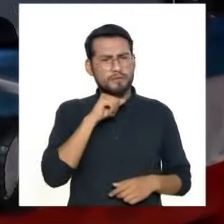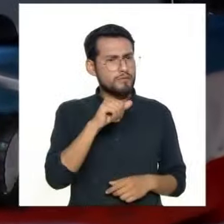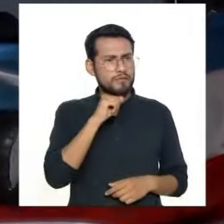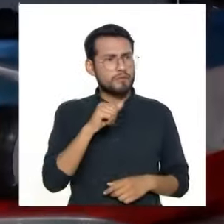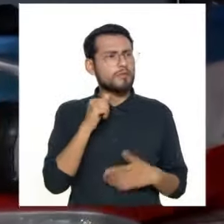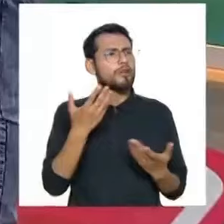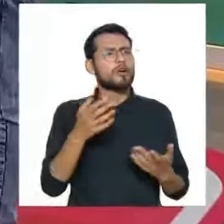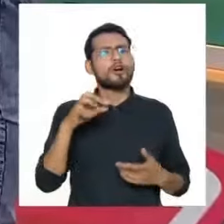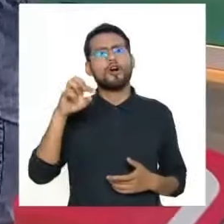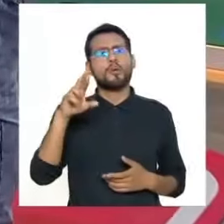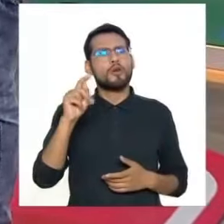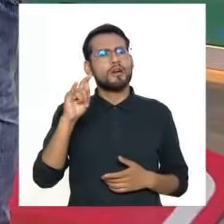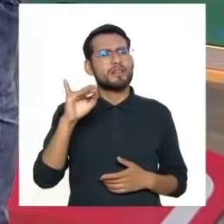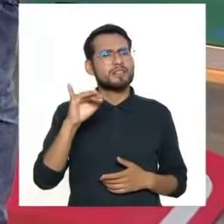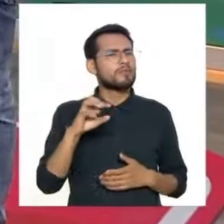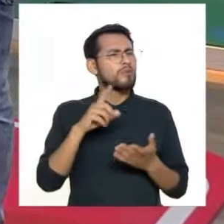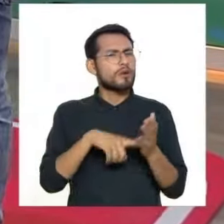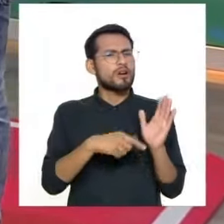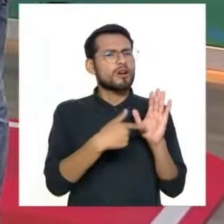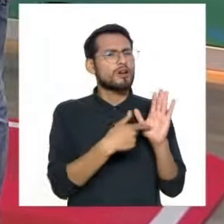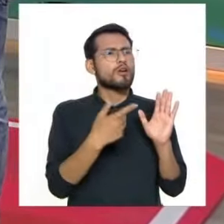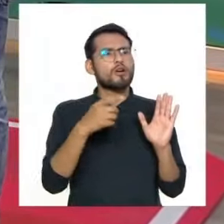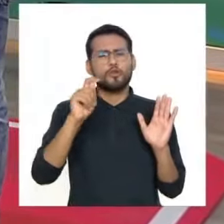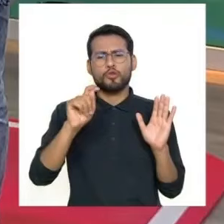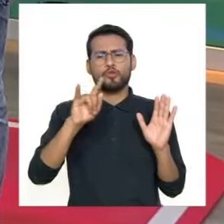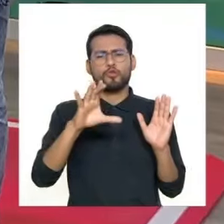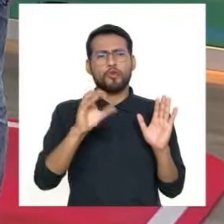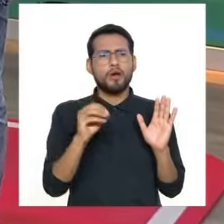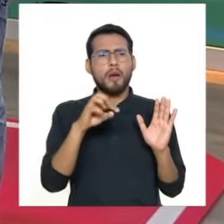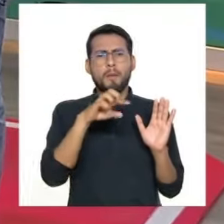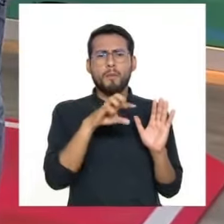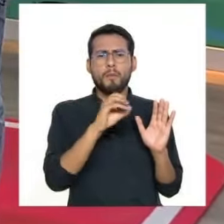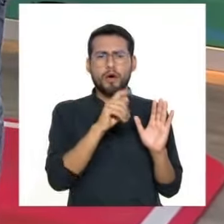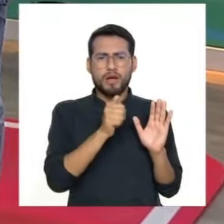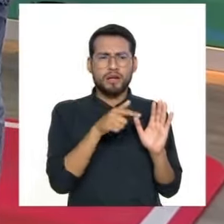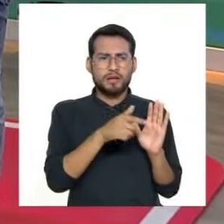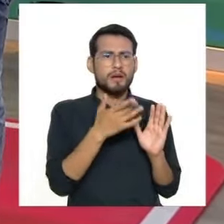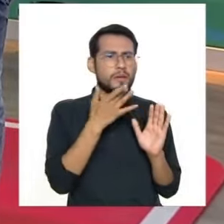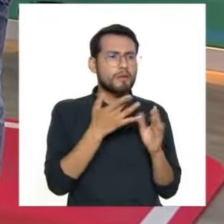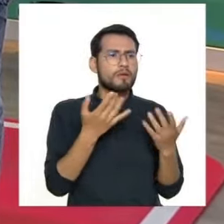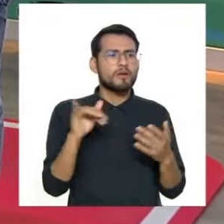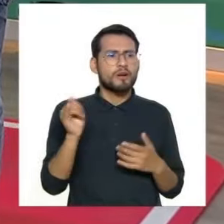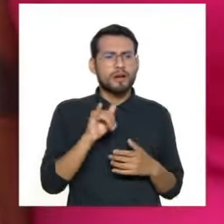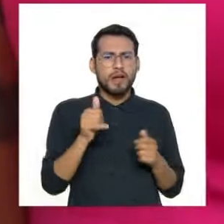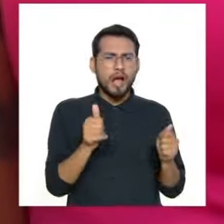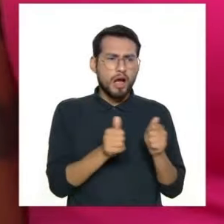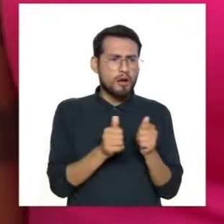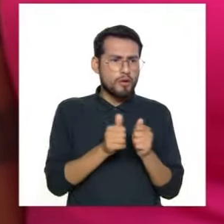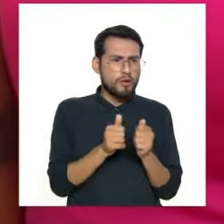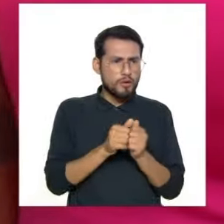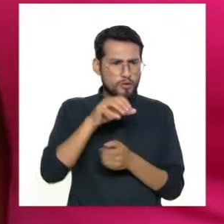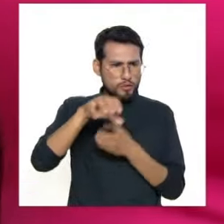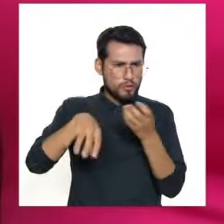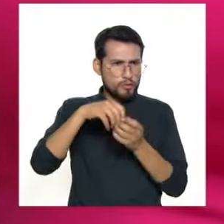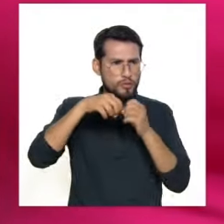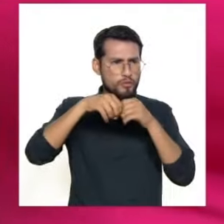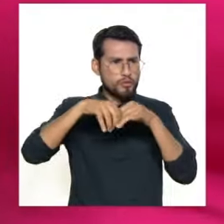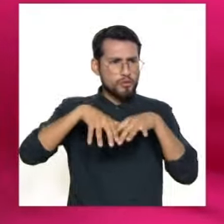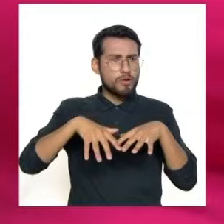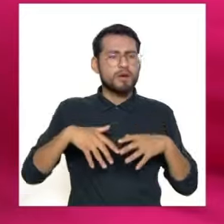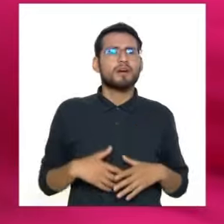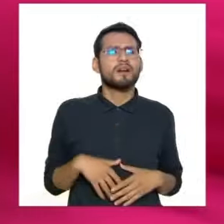mercado un prototipo correcto que es un producto tipo tuco de pota tuco de pota tuco de pota como un acompañante a un plato de fondo